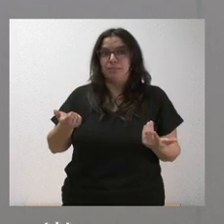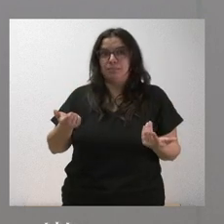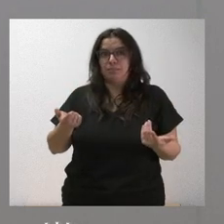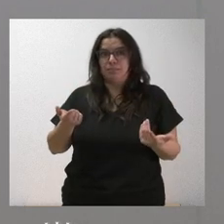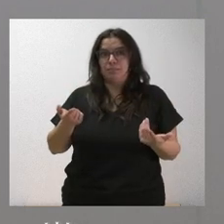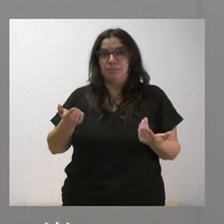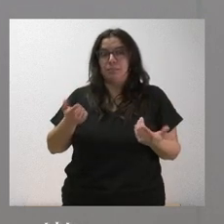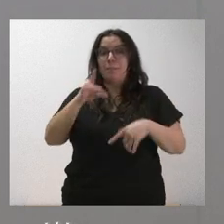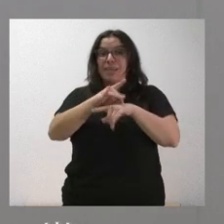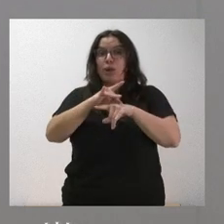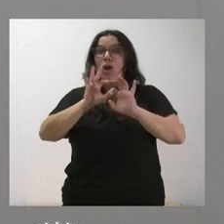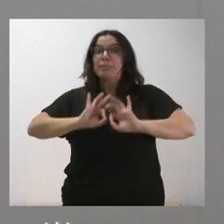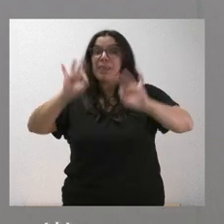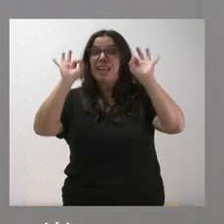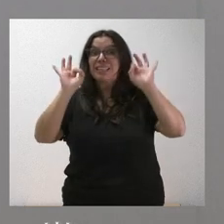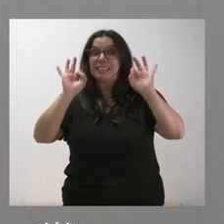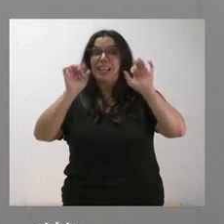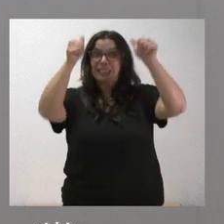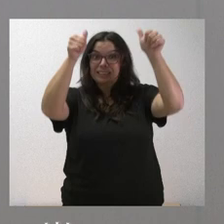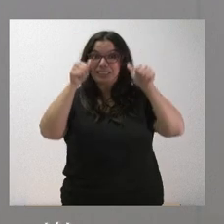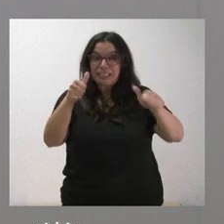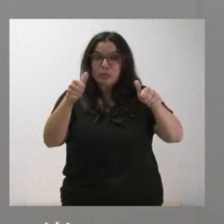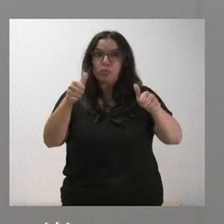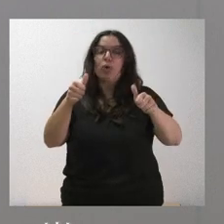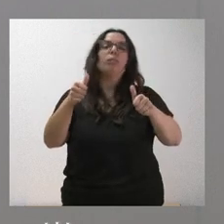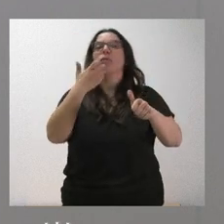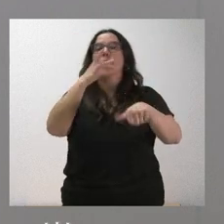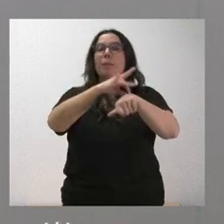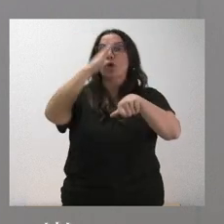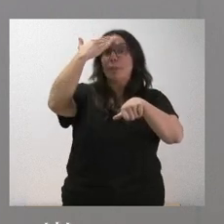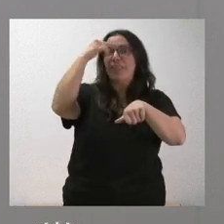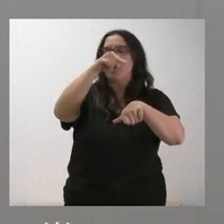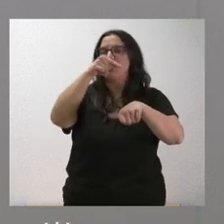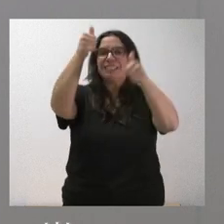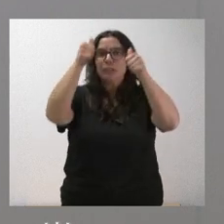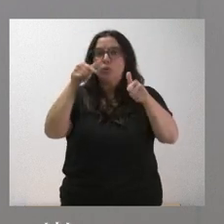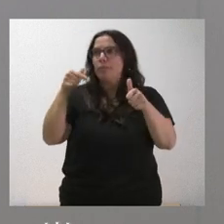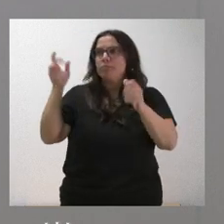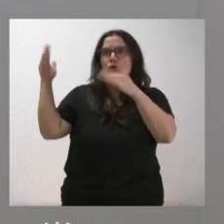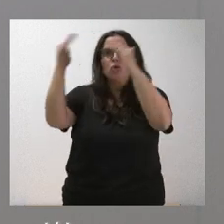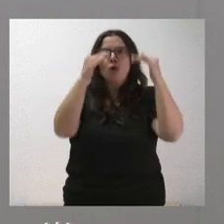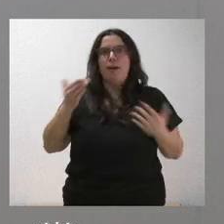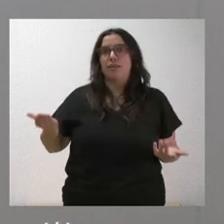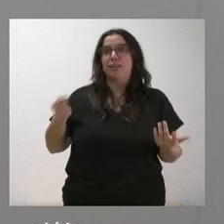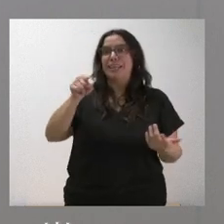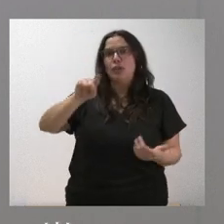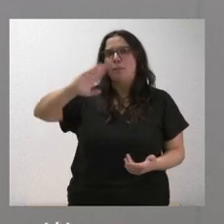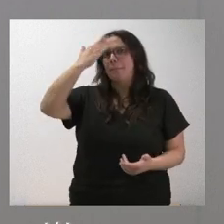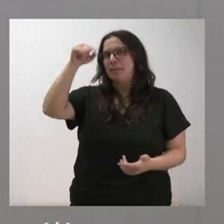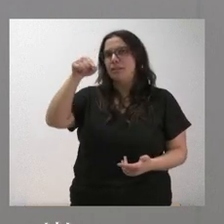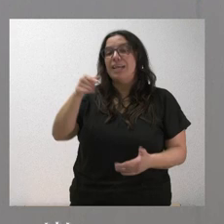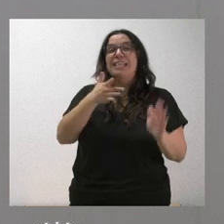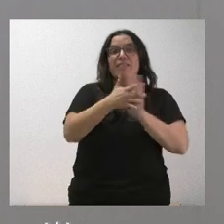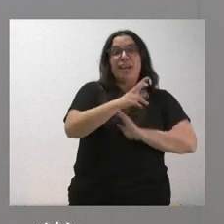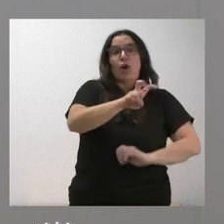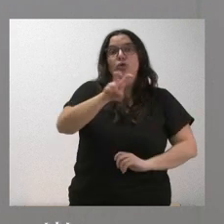especialidad Especialmente con la especialidad de Medicina familiar y comunitaria y por tanto Este es el asunto fundamental que nos interesa no quer decir que nosotros